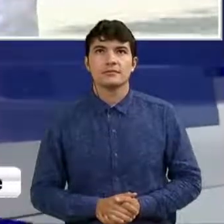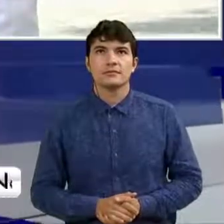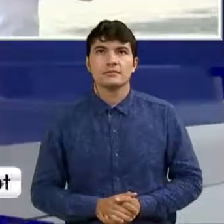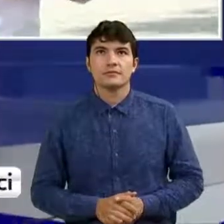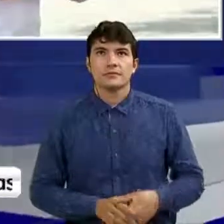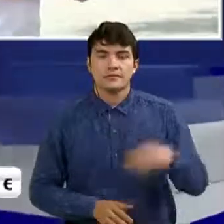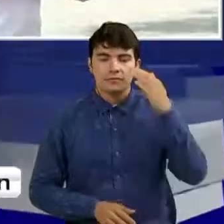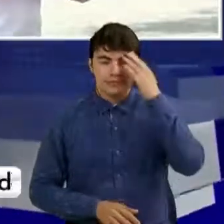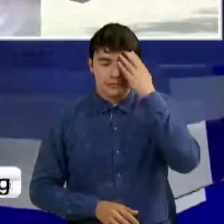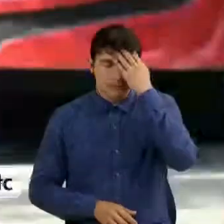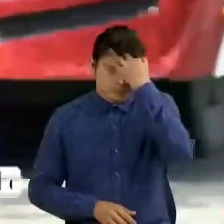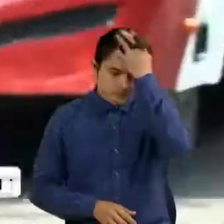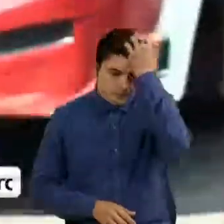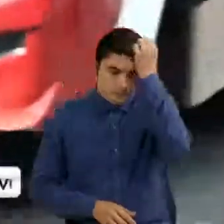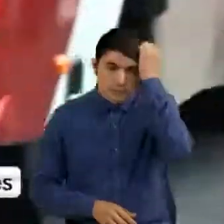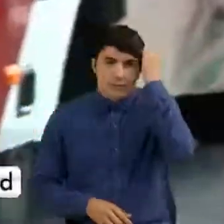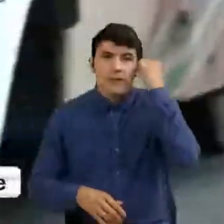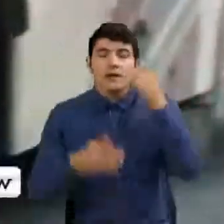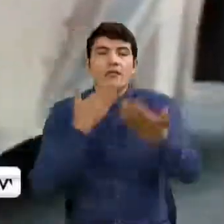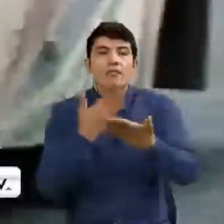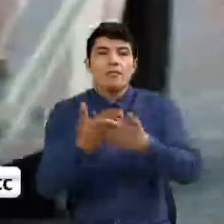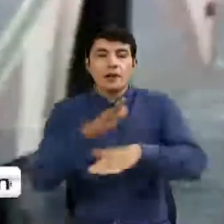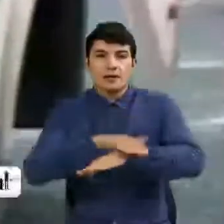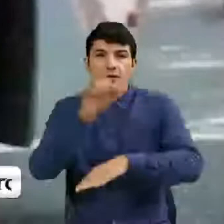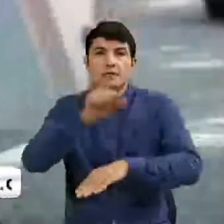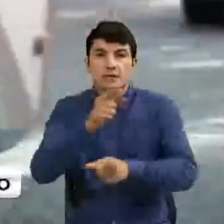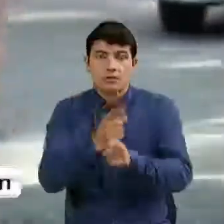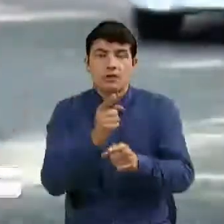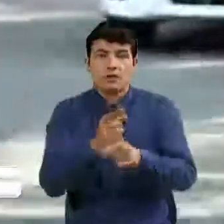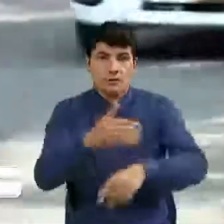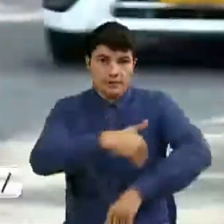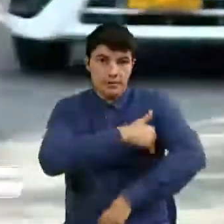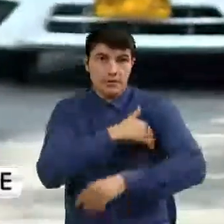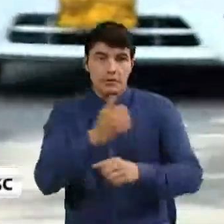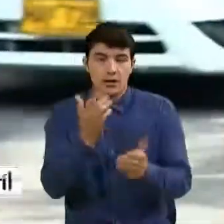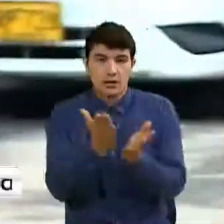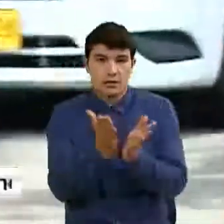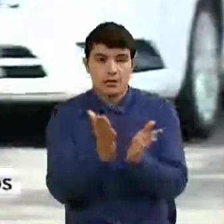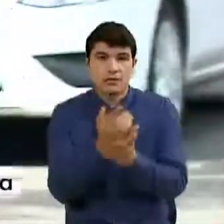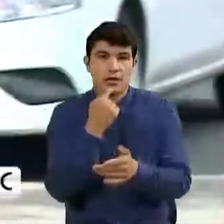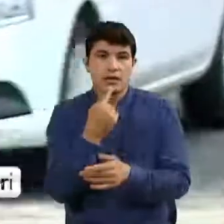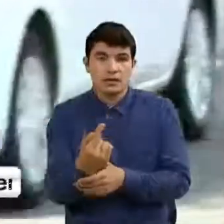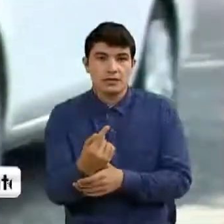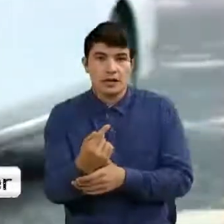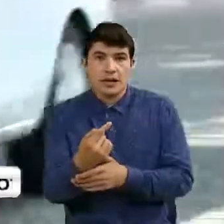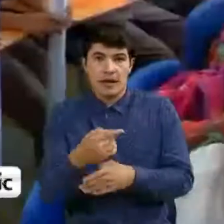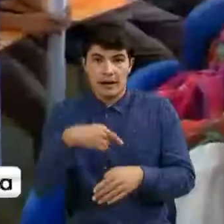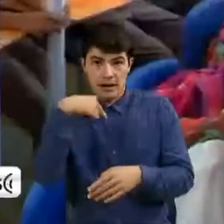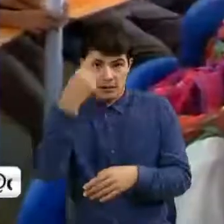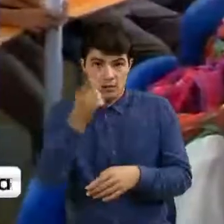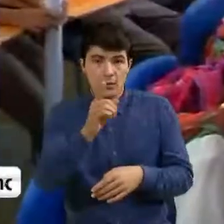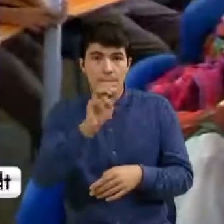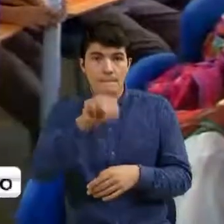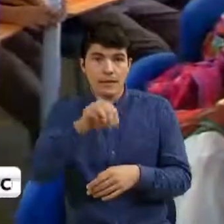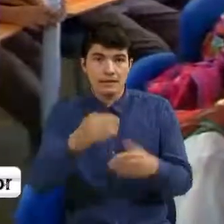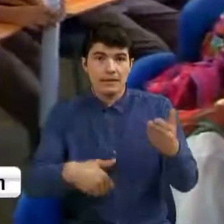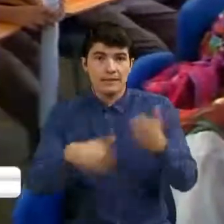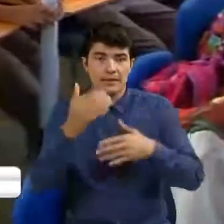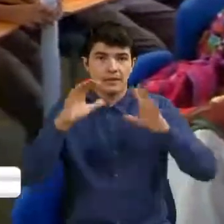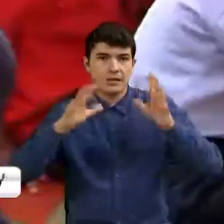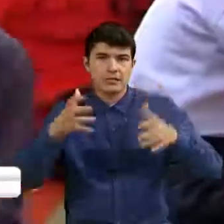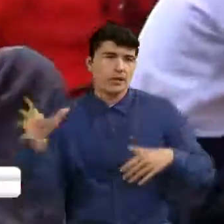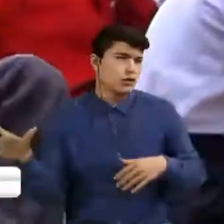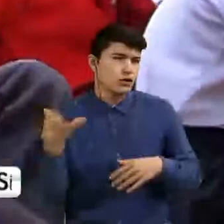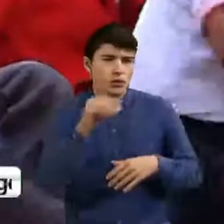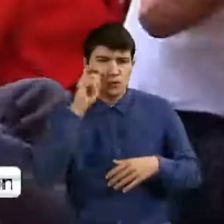compañeros y televidentes muy buenas tardes el ministerio de educación han dicho que luego de empezar este martes las clases en todo